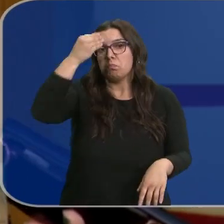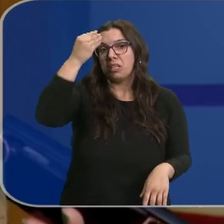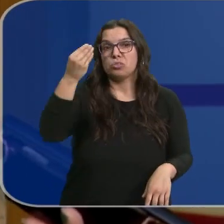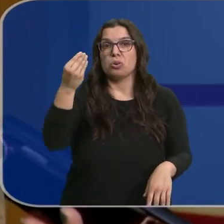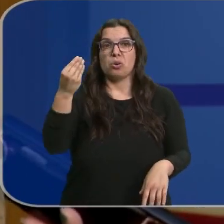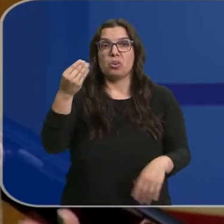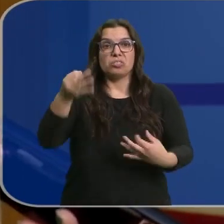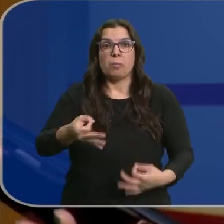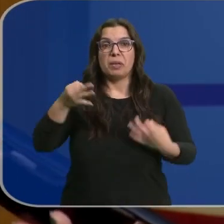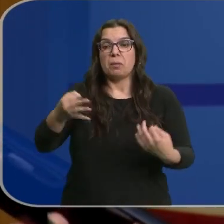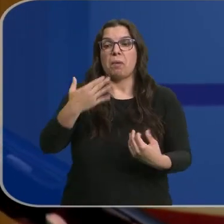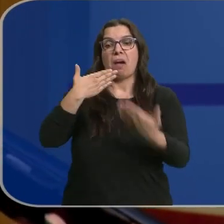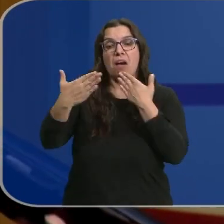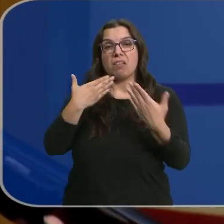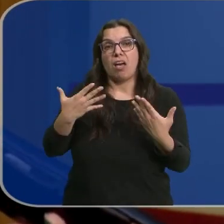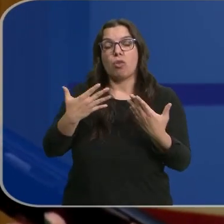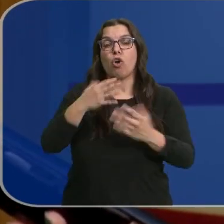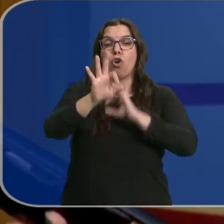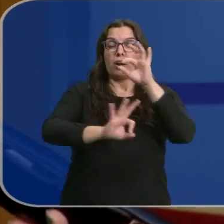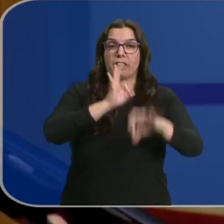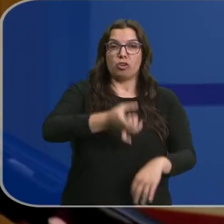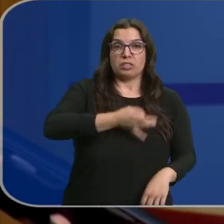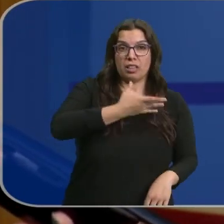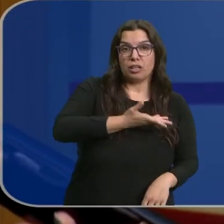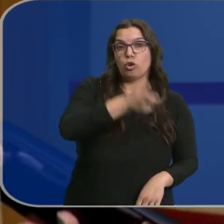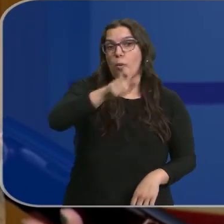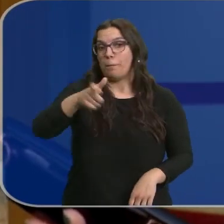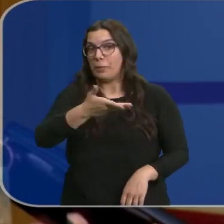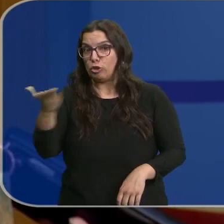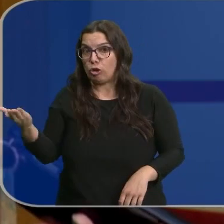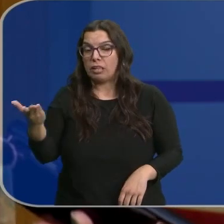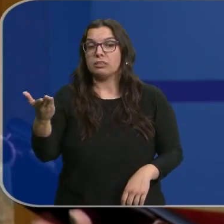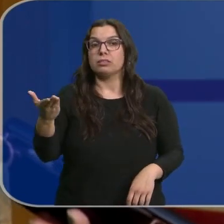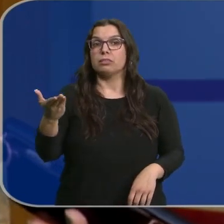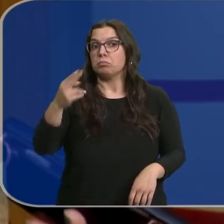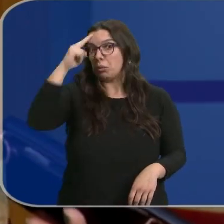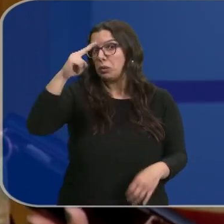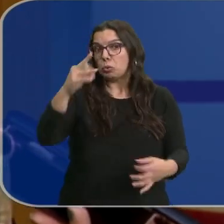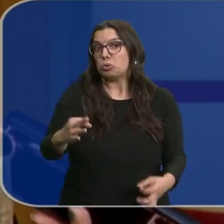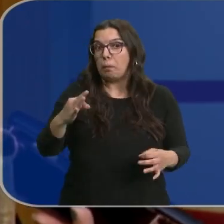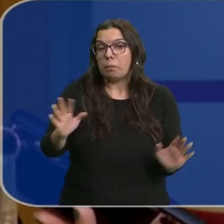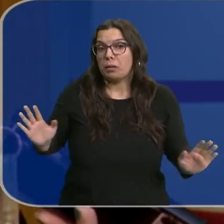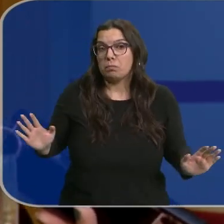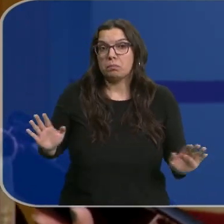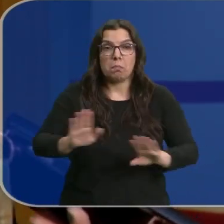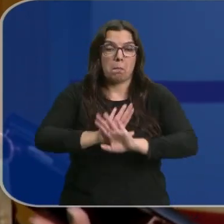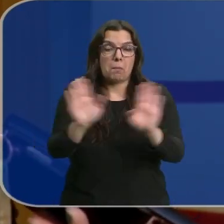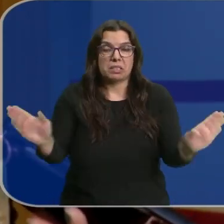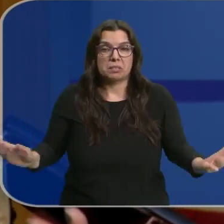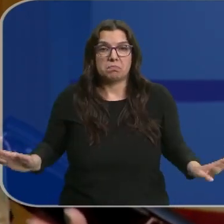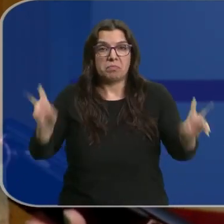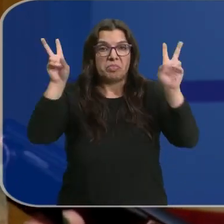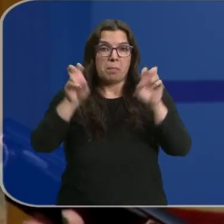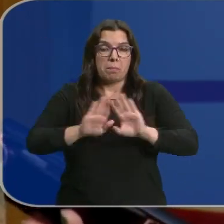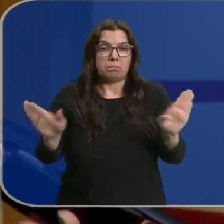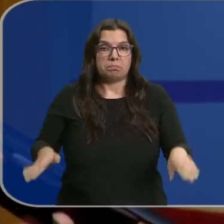yo siempre me he dirigido tanto a las organizaciones como a las personas en concreto con todo respeto y poco más tengo que decir